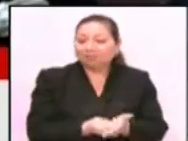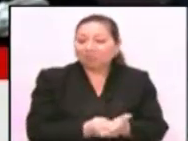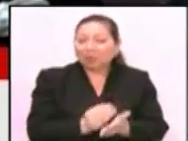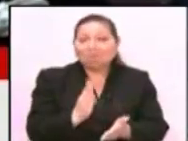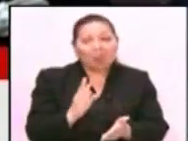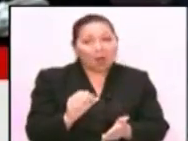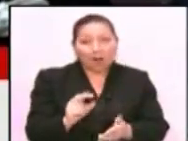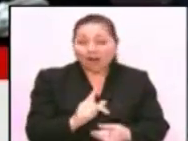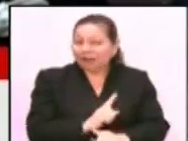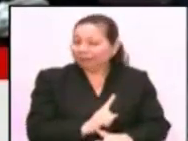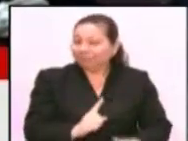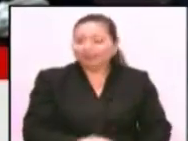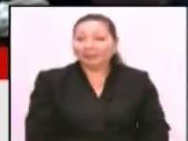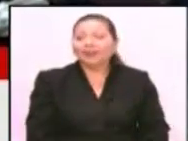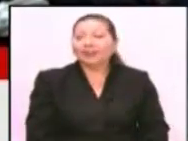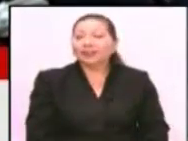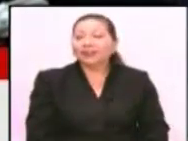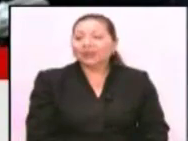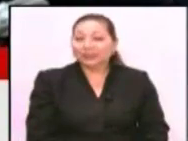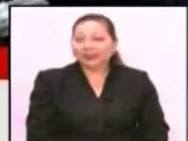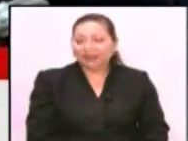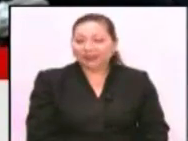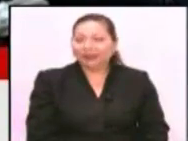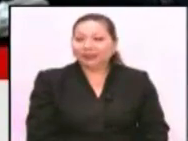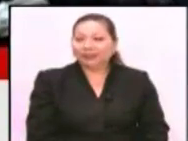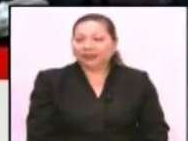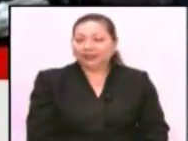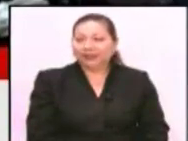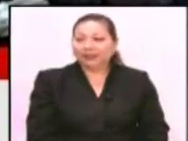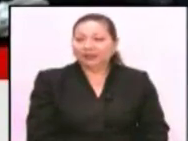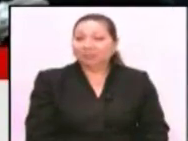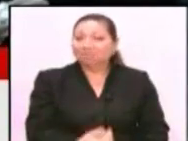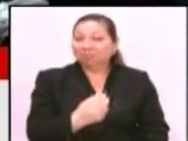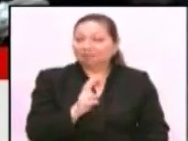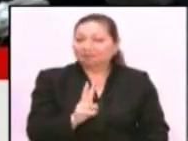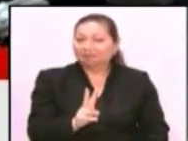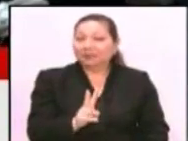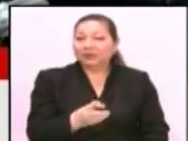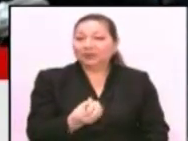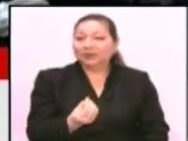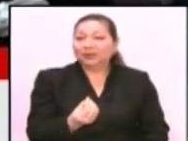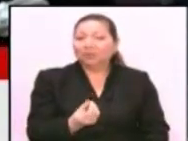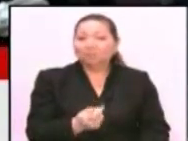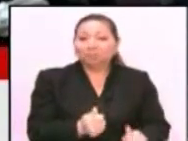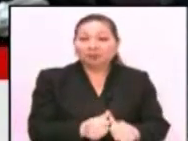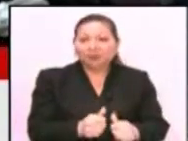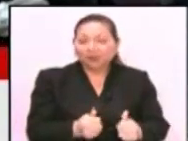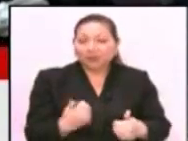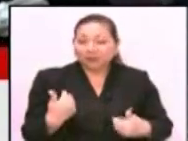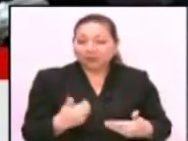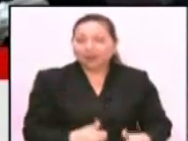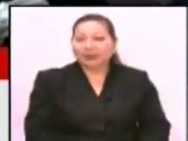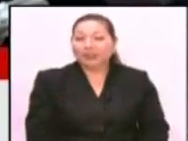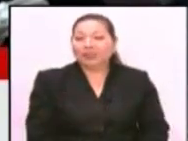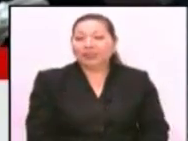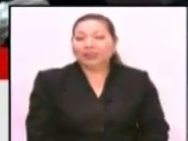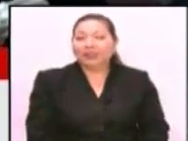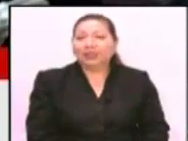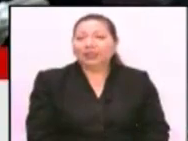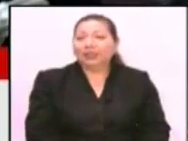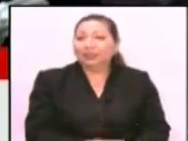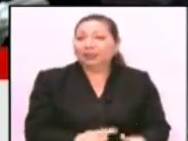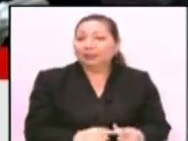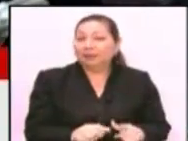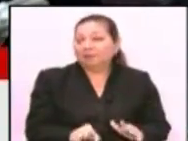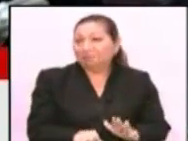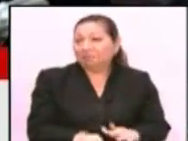un bono. ¿Okay? Por favor, en la siguiente diapositiva pueden ver cómo funciona el modelo con un inversionista. Entonces, en el